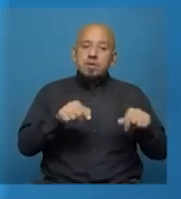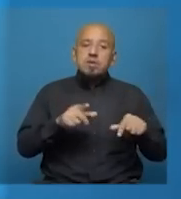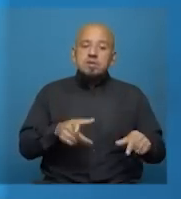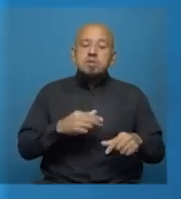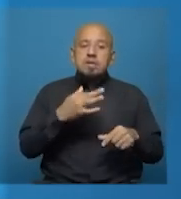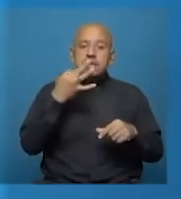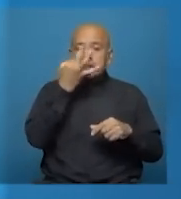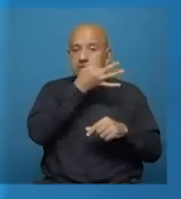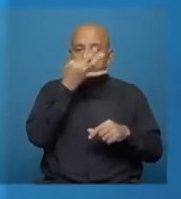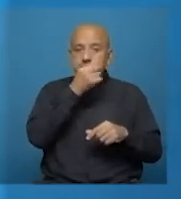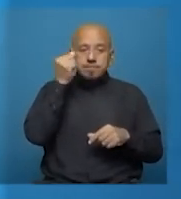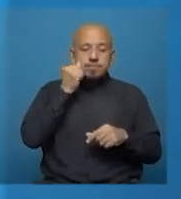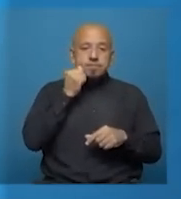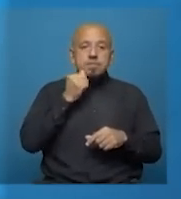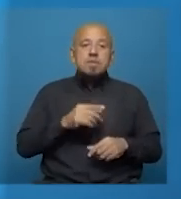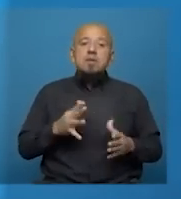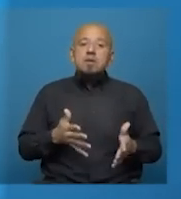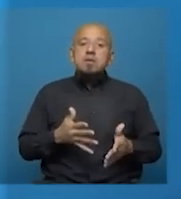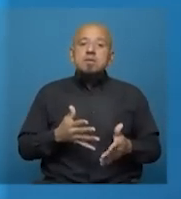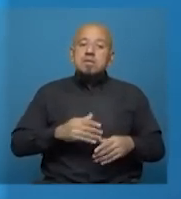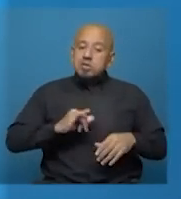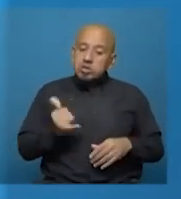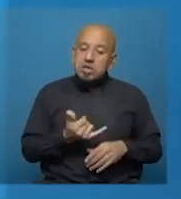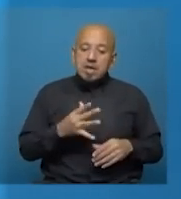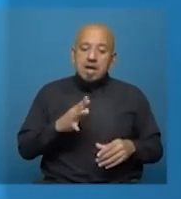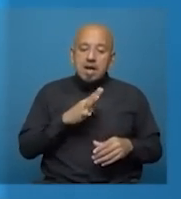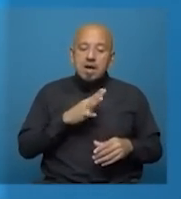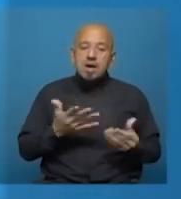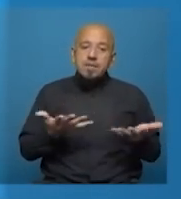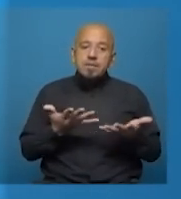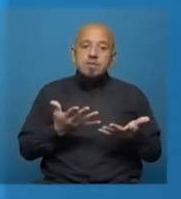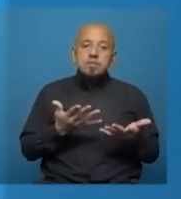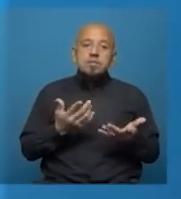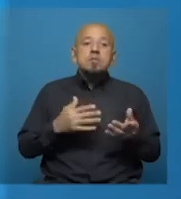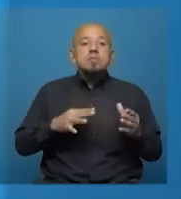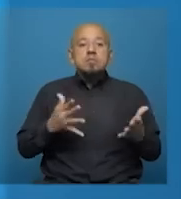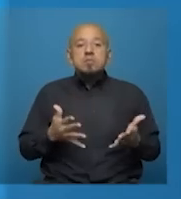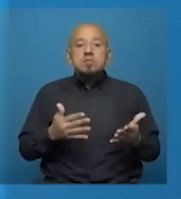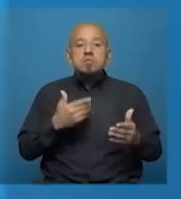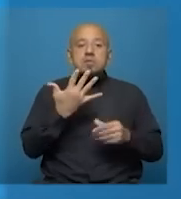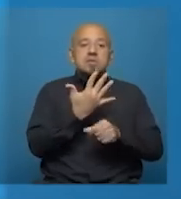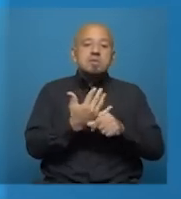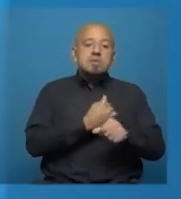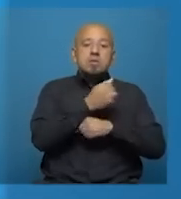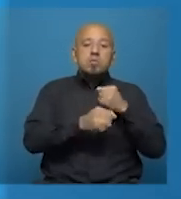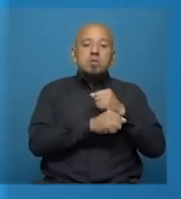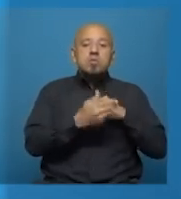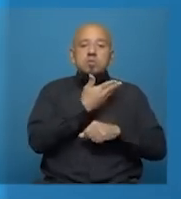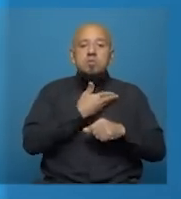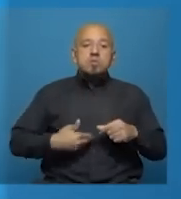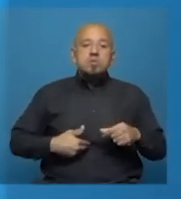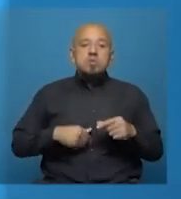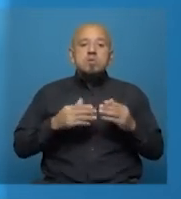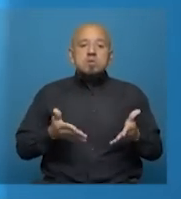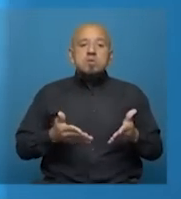del narcotráfico, debemos actuar en forma colectiva. Y lo que tuvimos los 5 años de nuestro gobierno enfrente